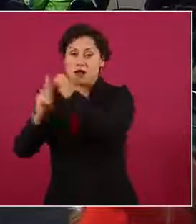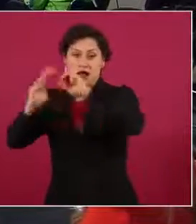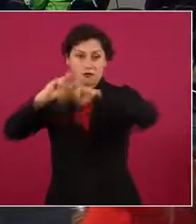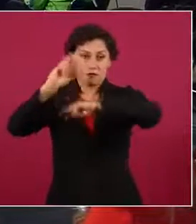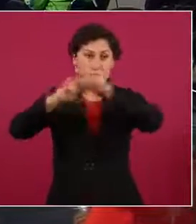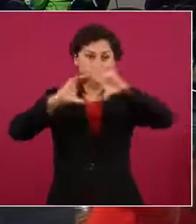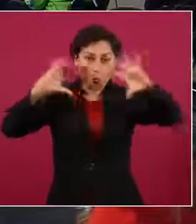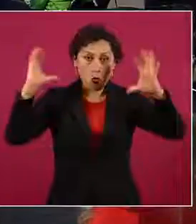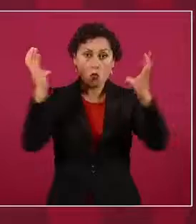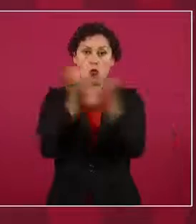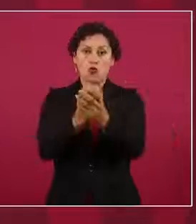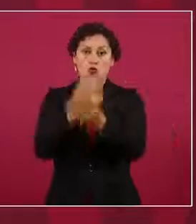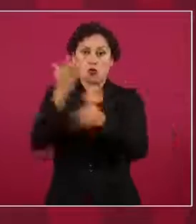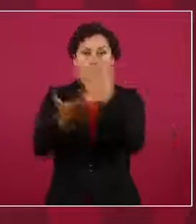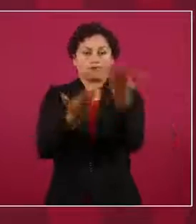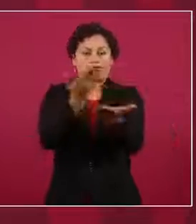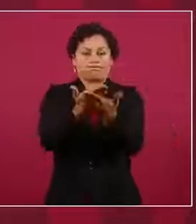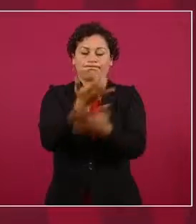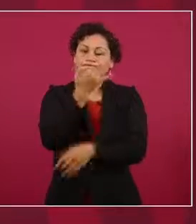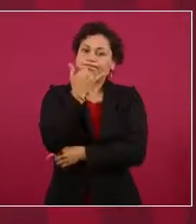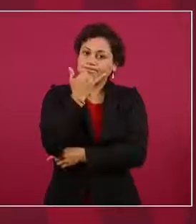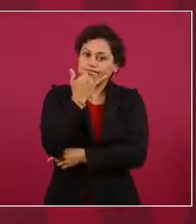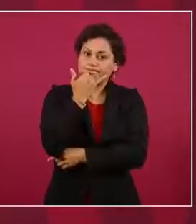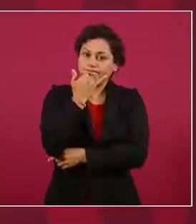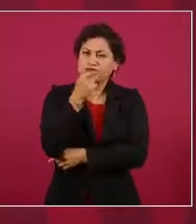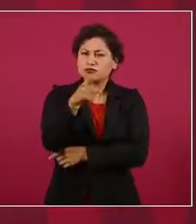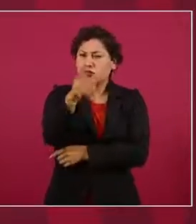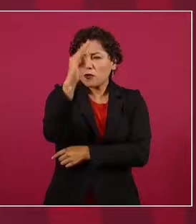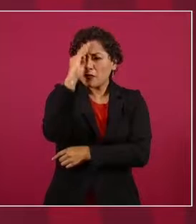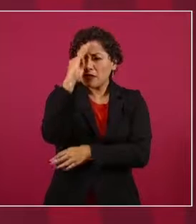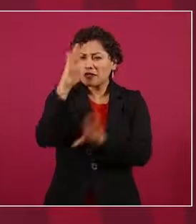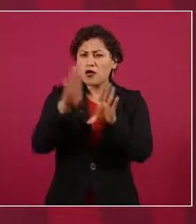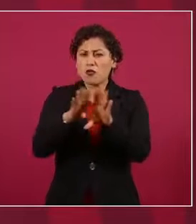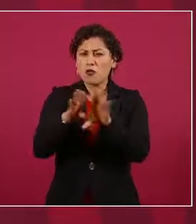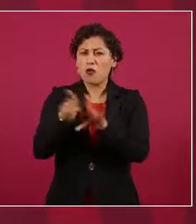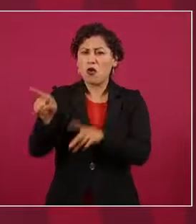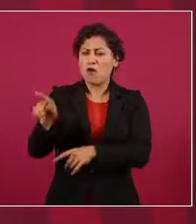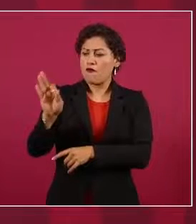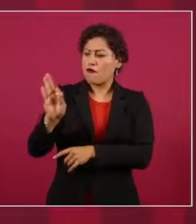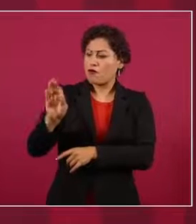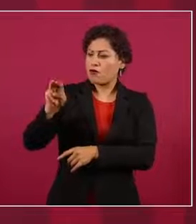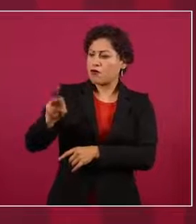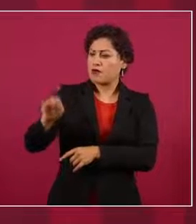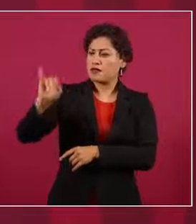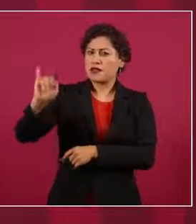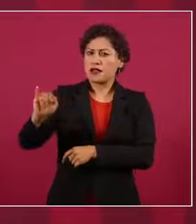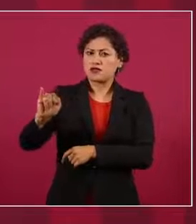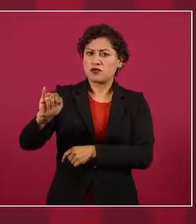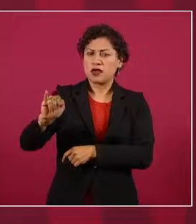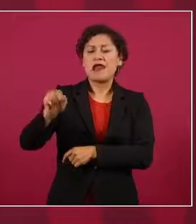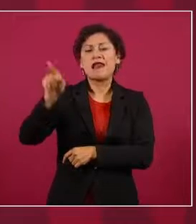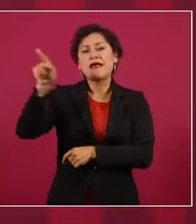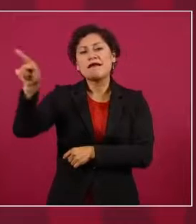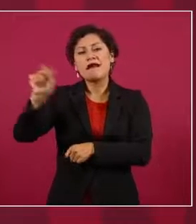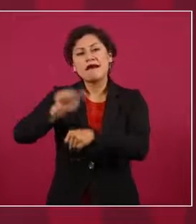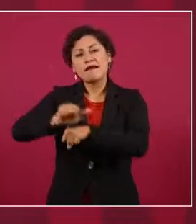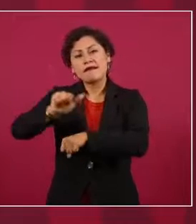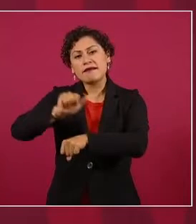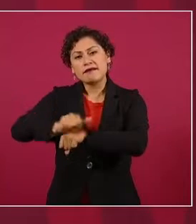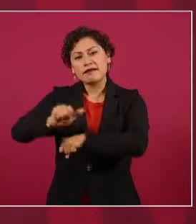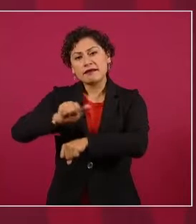una disculpa. Imagínense el papel del Fondo Monetario Internacional en Argentina.